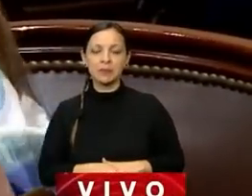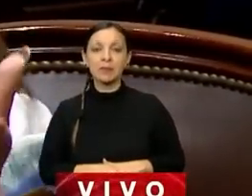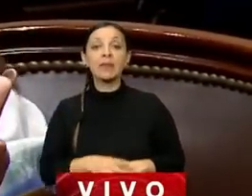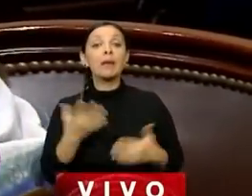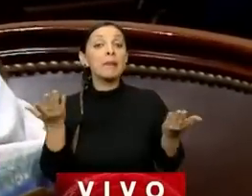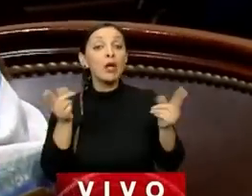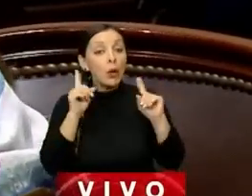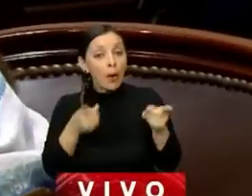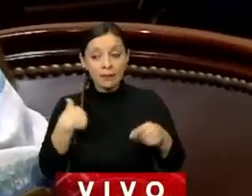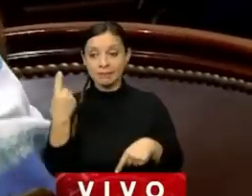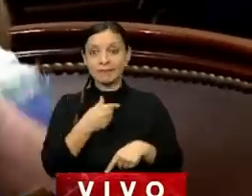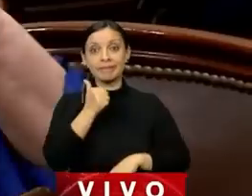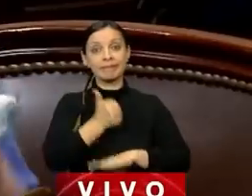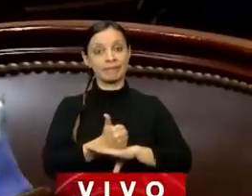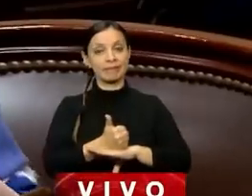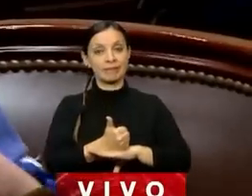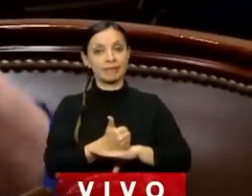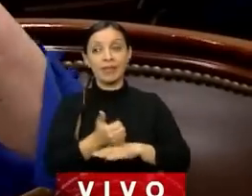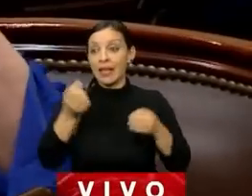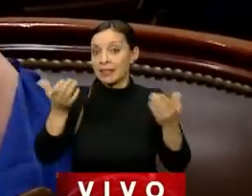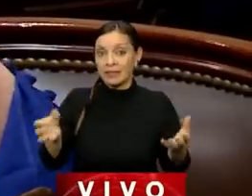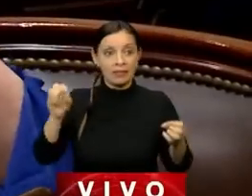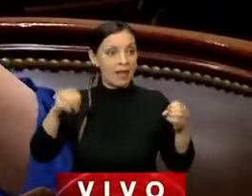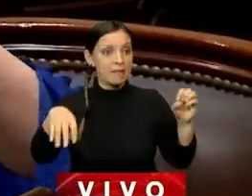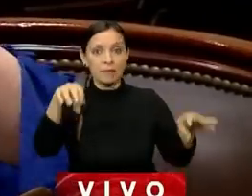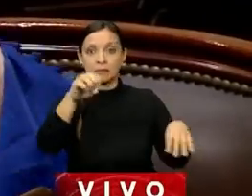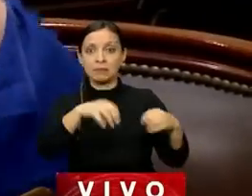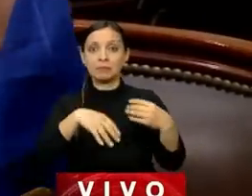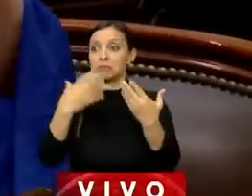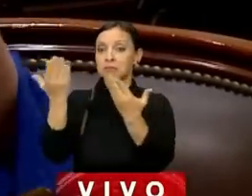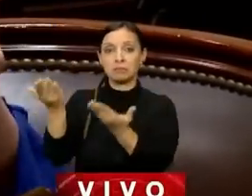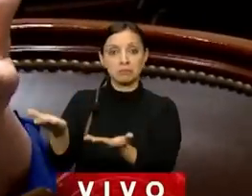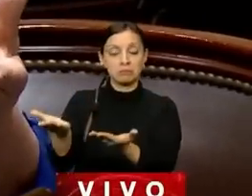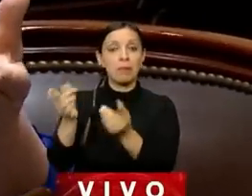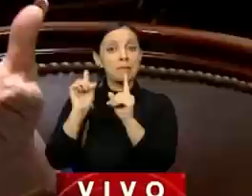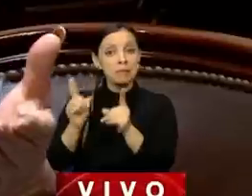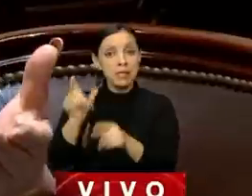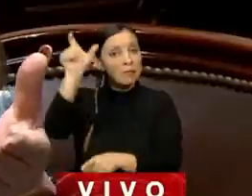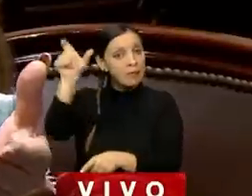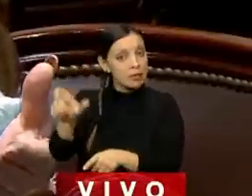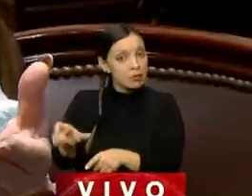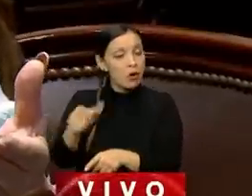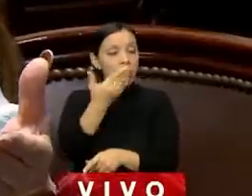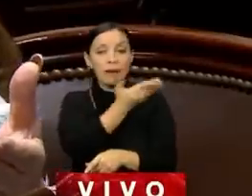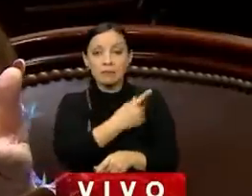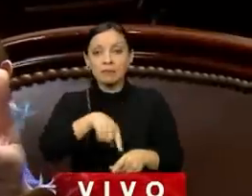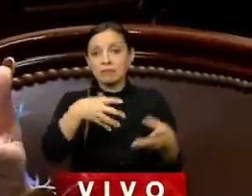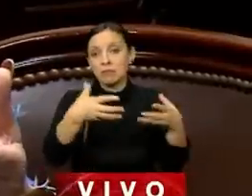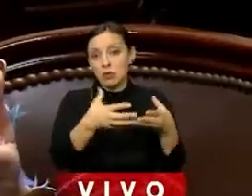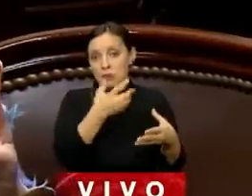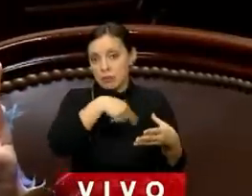Pero acá estamos. Estamos con quien el oficialismo, por